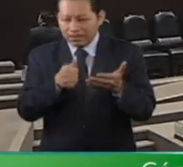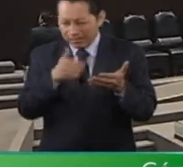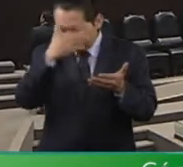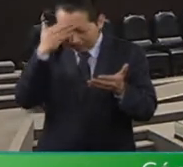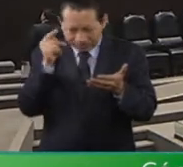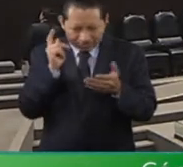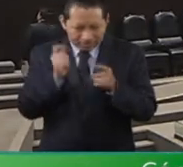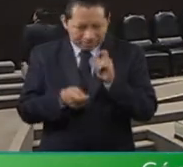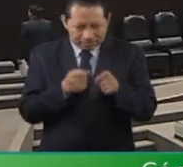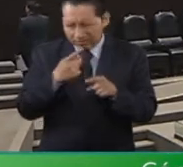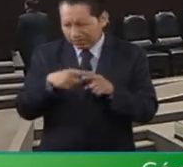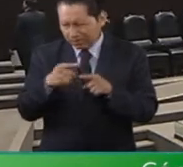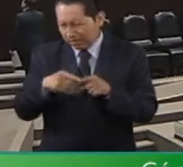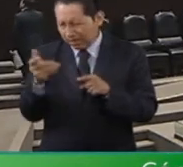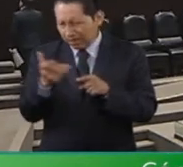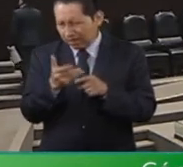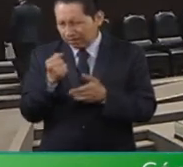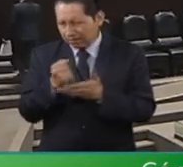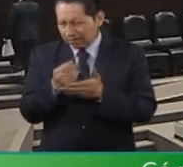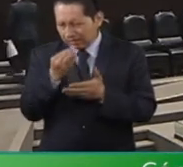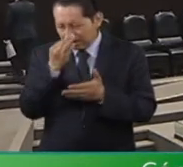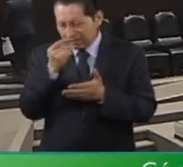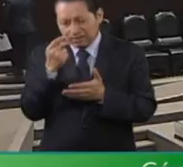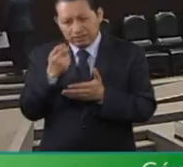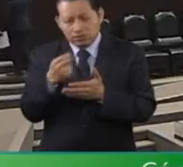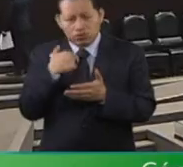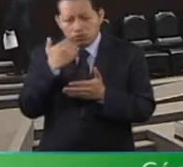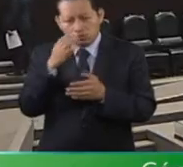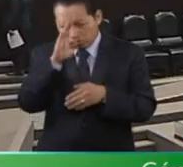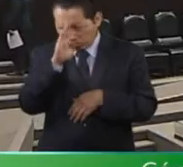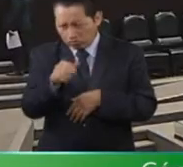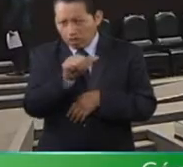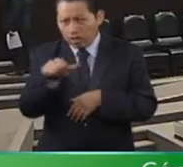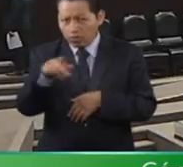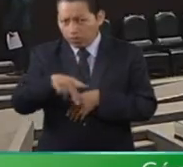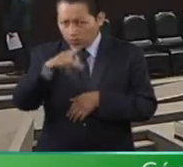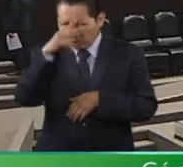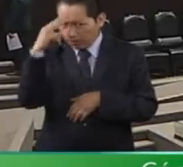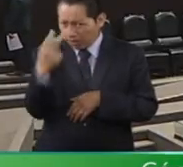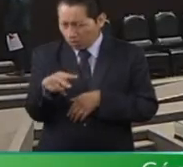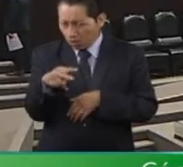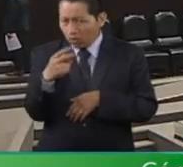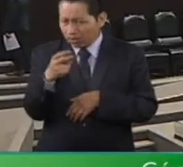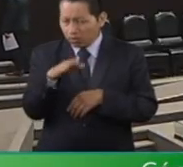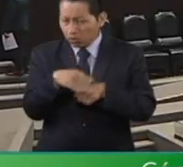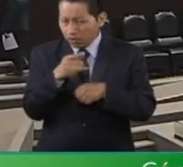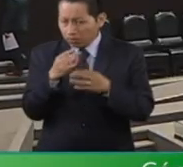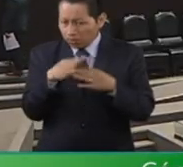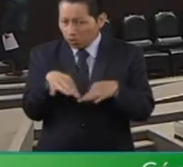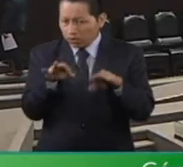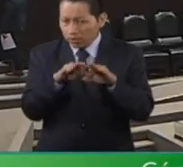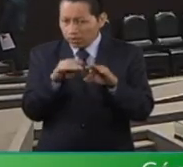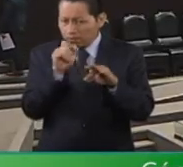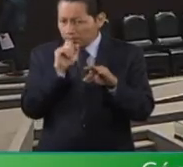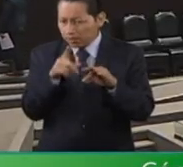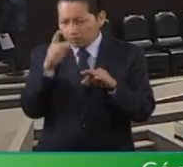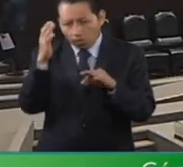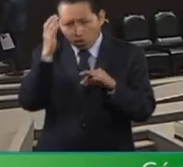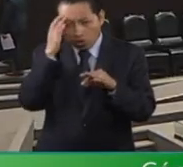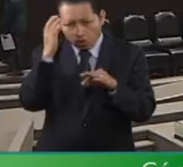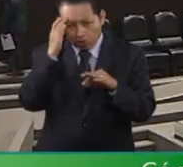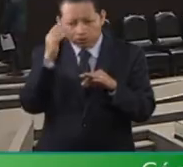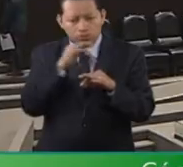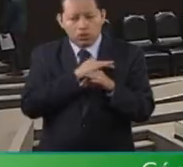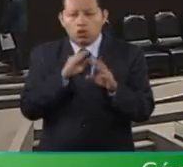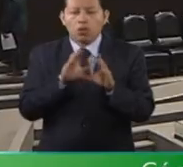de este acto que están a punto de aprobar. Me quiero dirigir al pueblo de México porque es importante que conozca